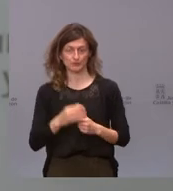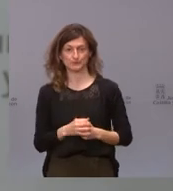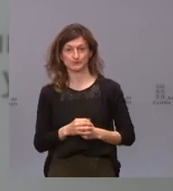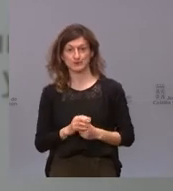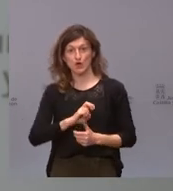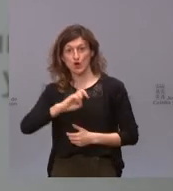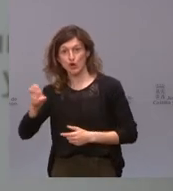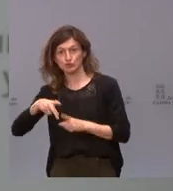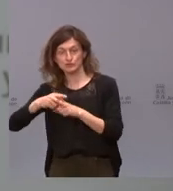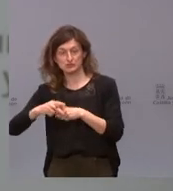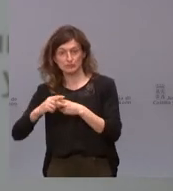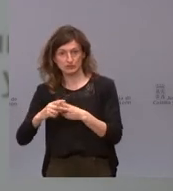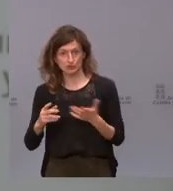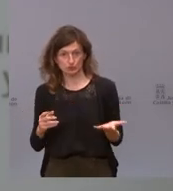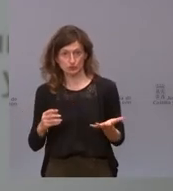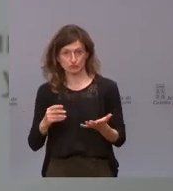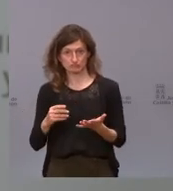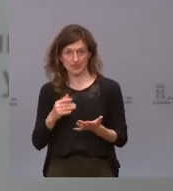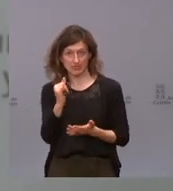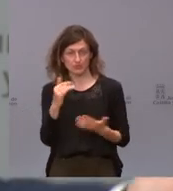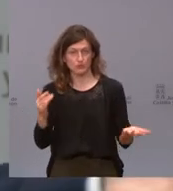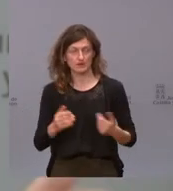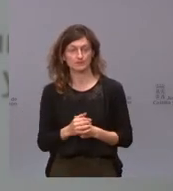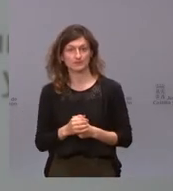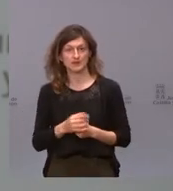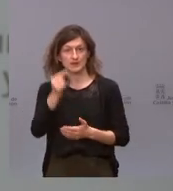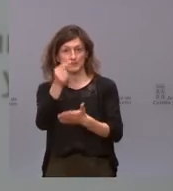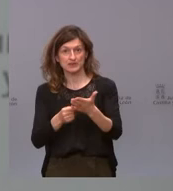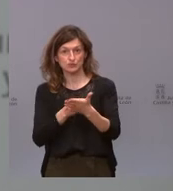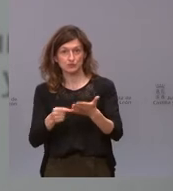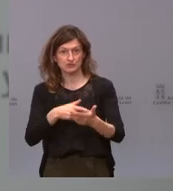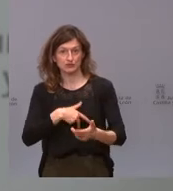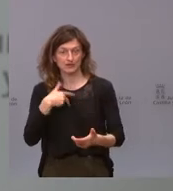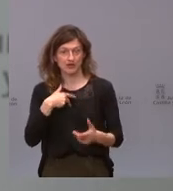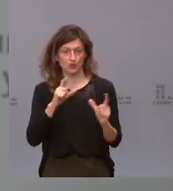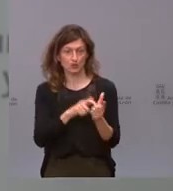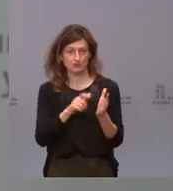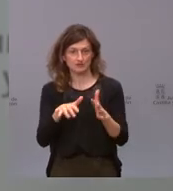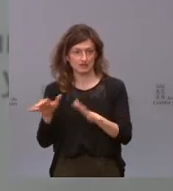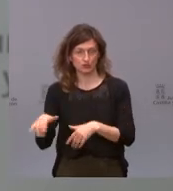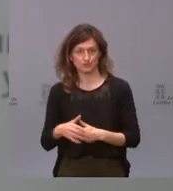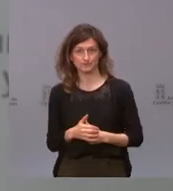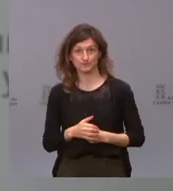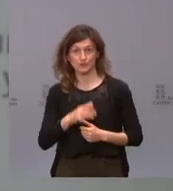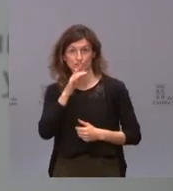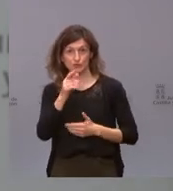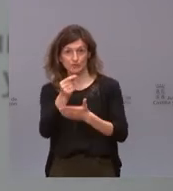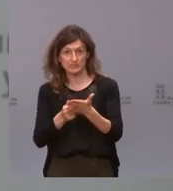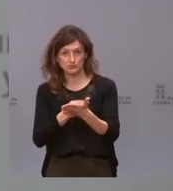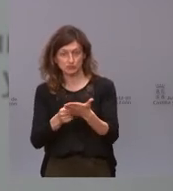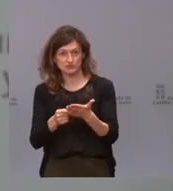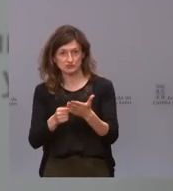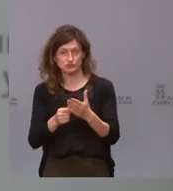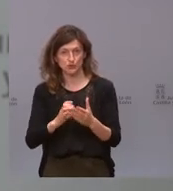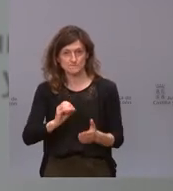instrumento que tenemos a nuestro alcance los presupuestos generales de la junta de castilla y léon son los presupuestos más elevados